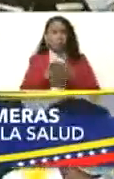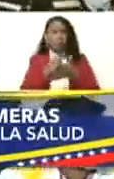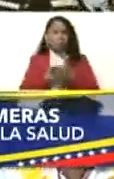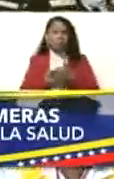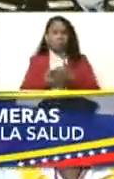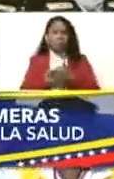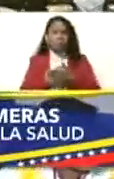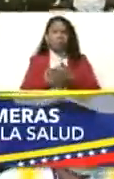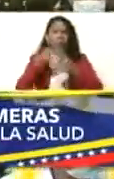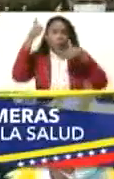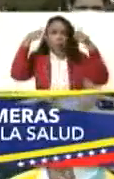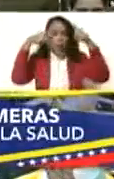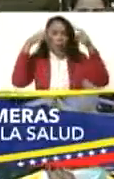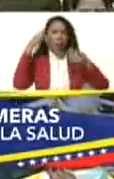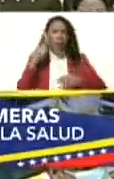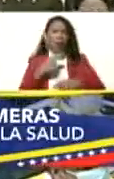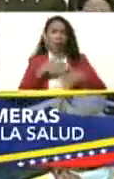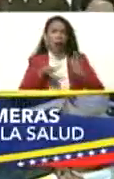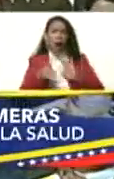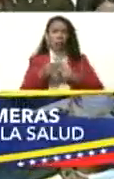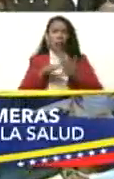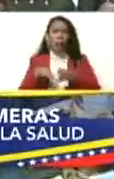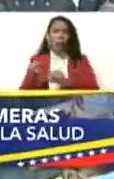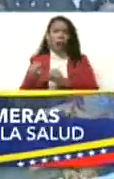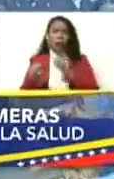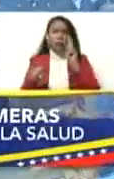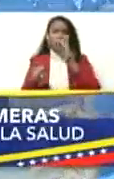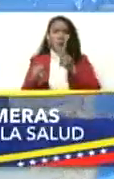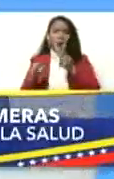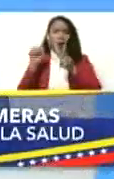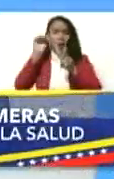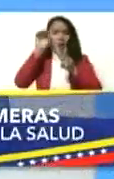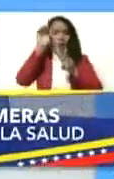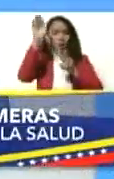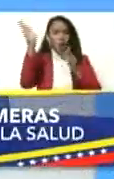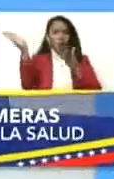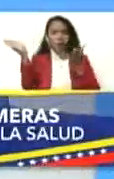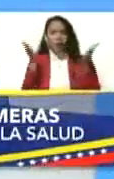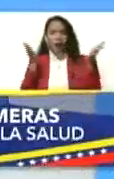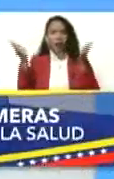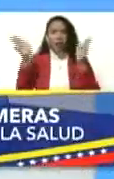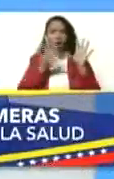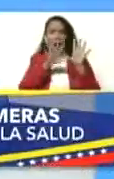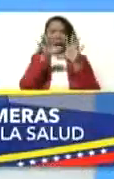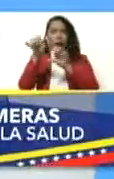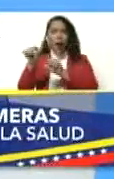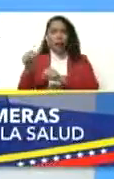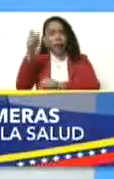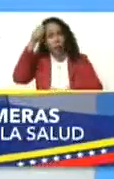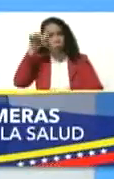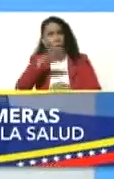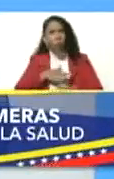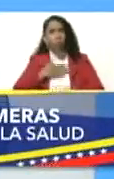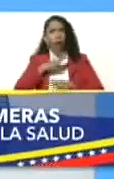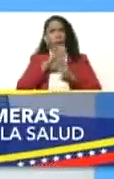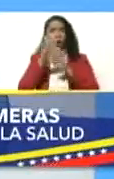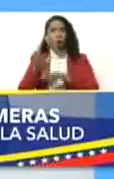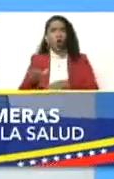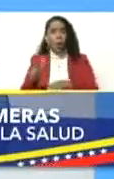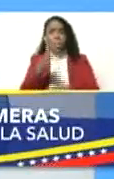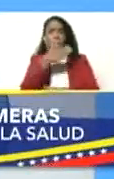chavistas, bolivarianos, antiimperialistas, con miras a tener una vocación de servicio al alcance del pueblo, que pueda contar con la